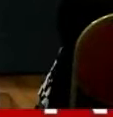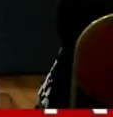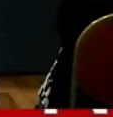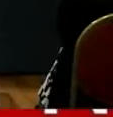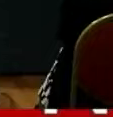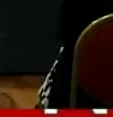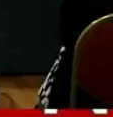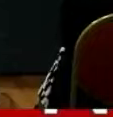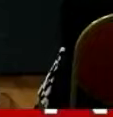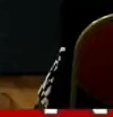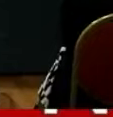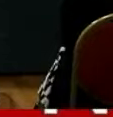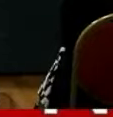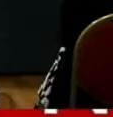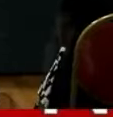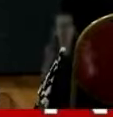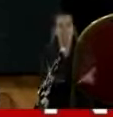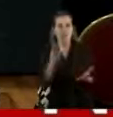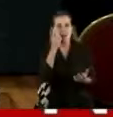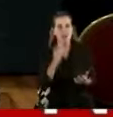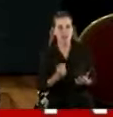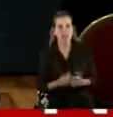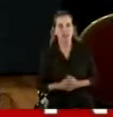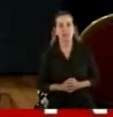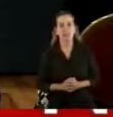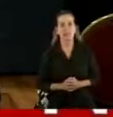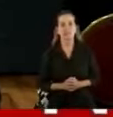Muy buenos días.